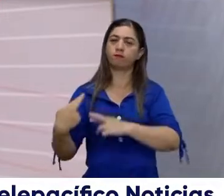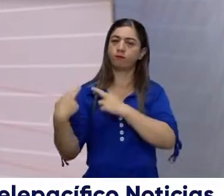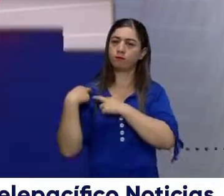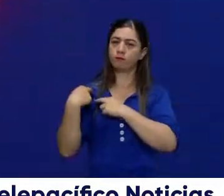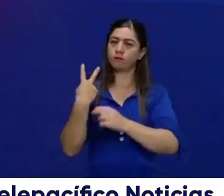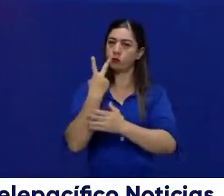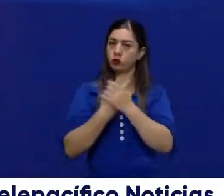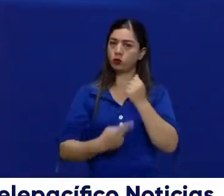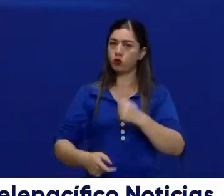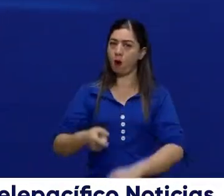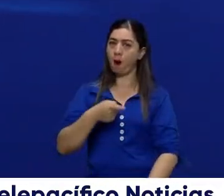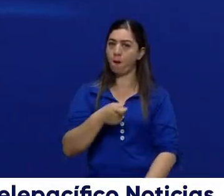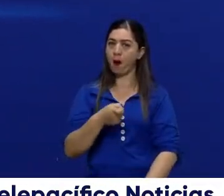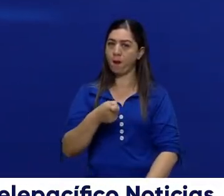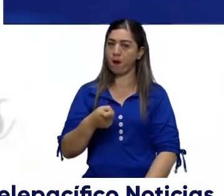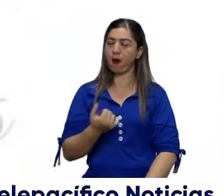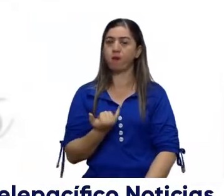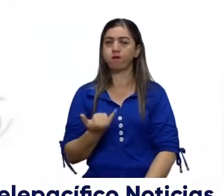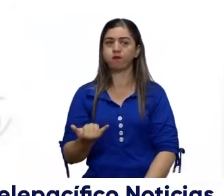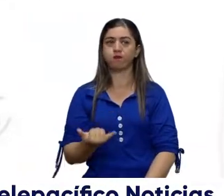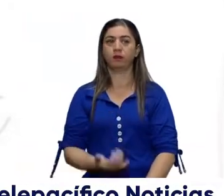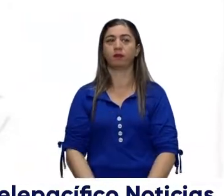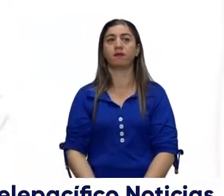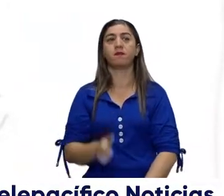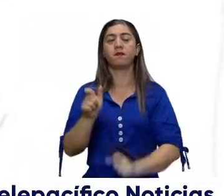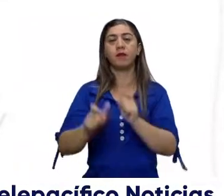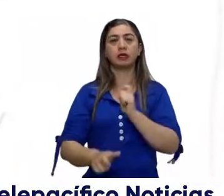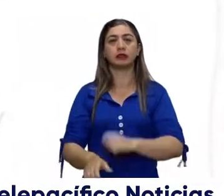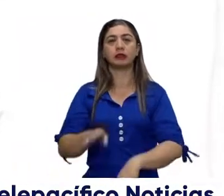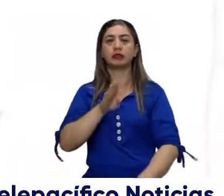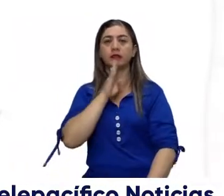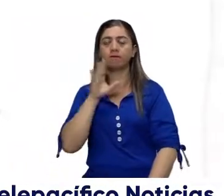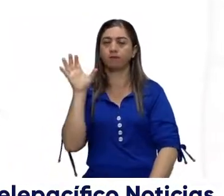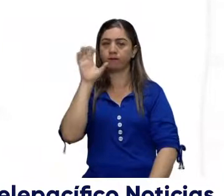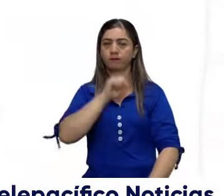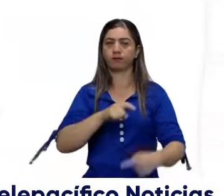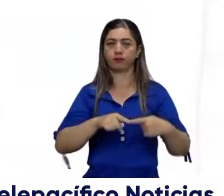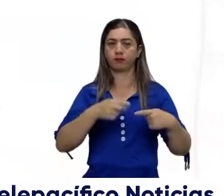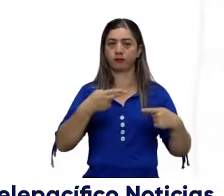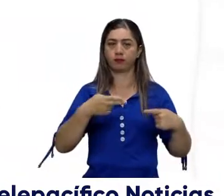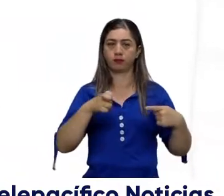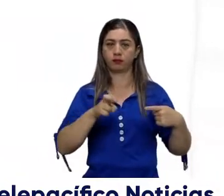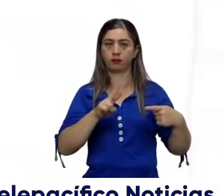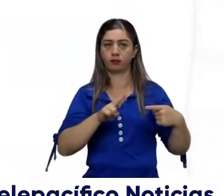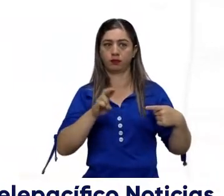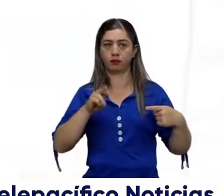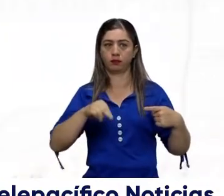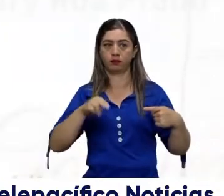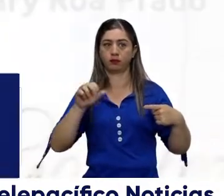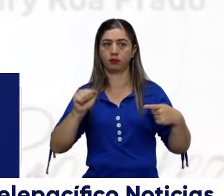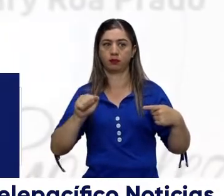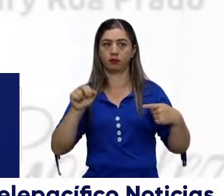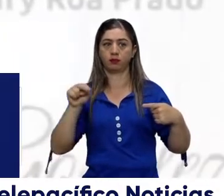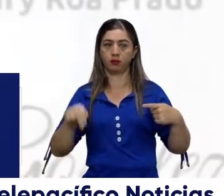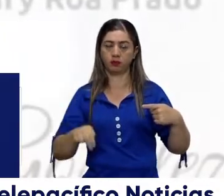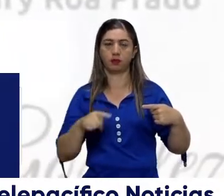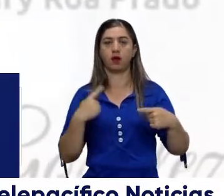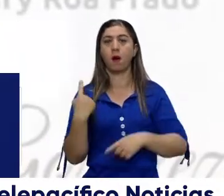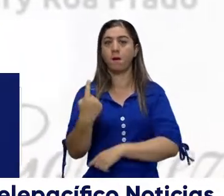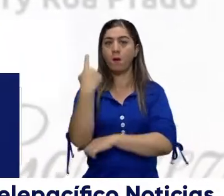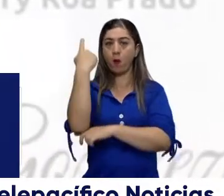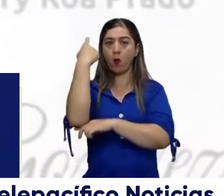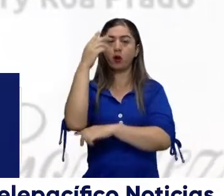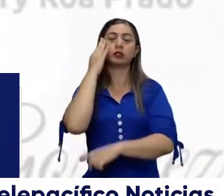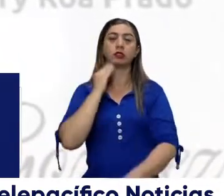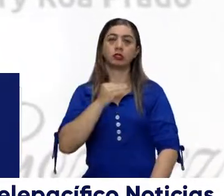doble homicidio en el Cerrito Valle del Cauca. Las víctimas fueron identificadas como Hernán Saavedra González, reconocido dirigente político